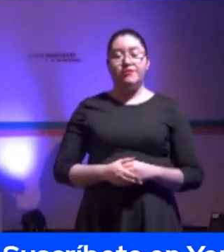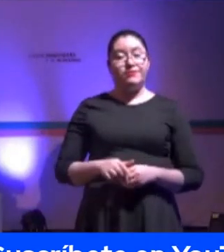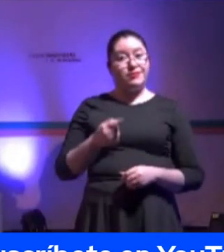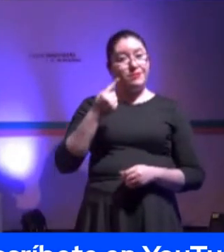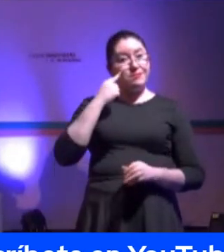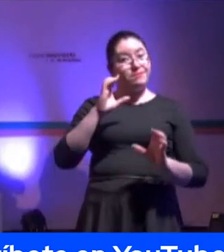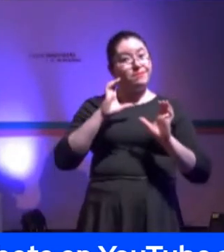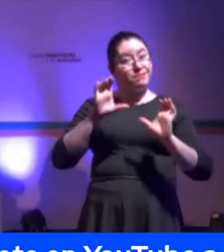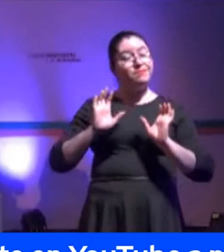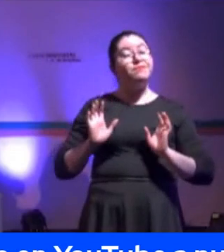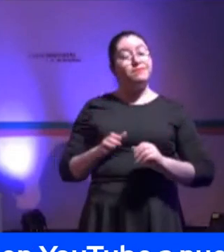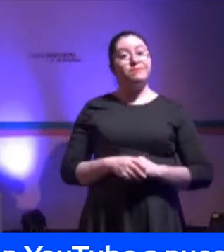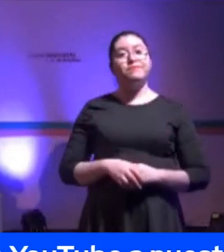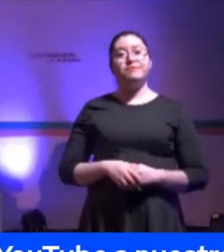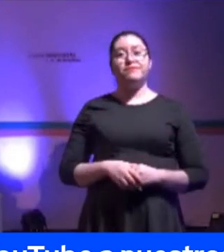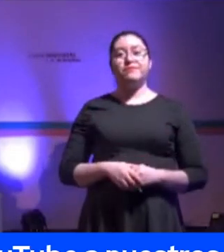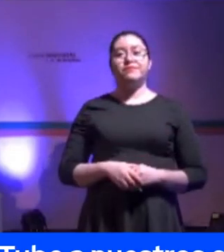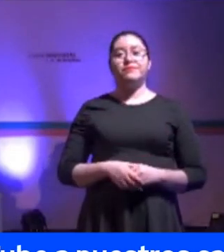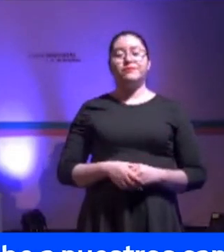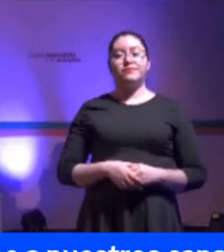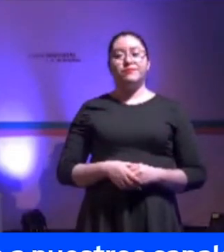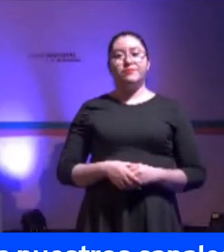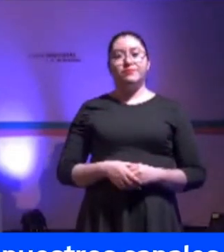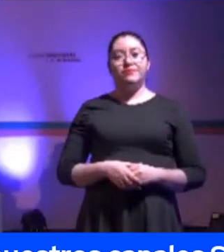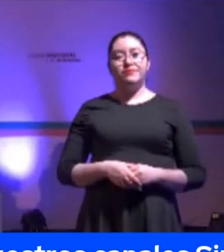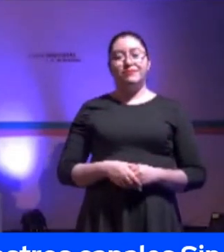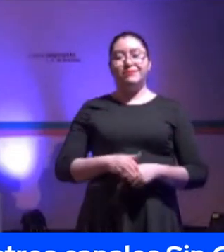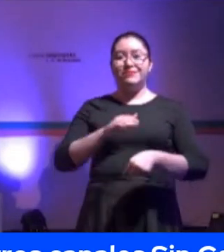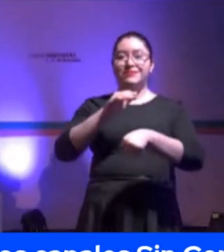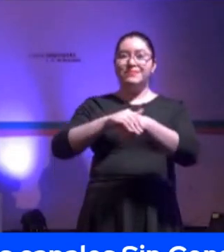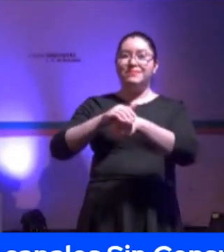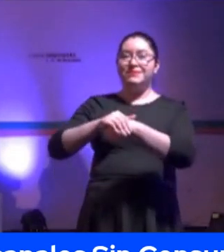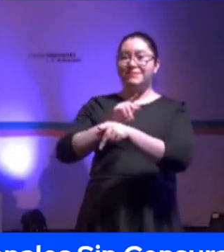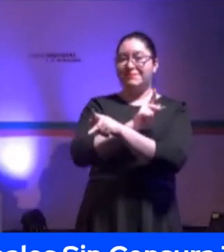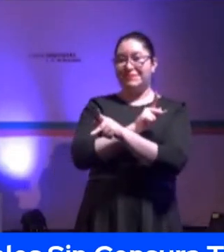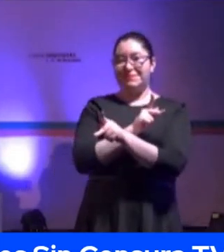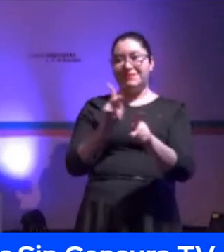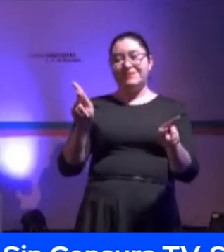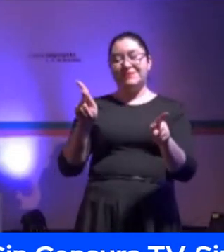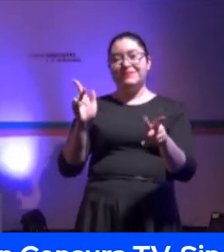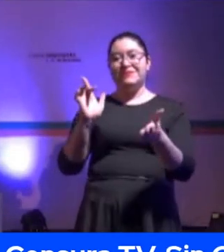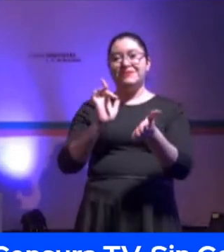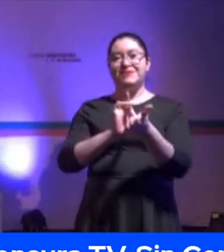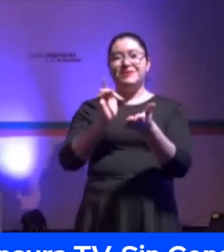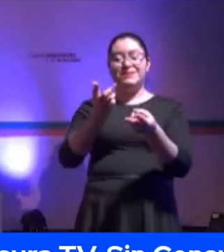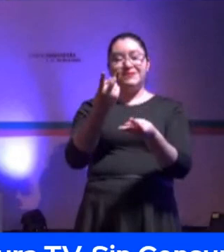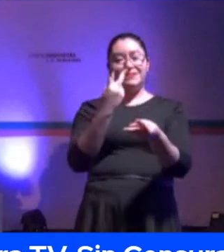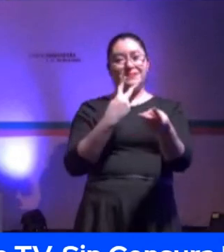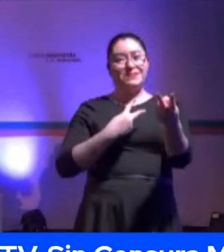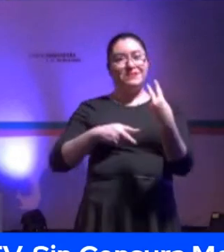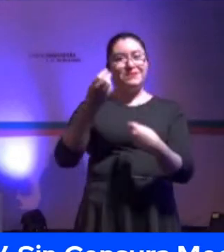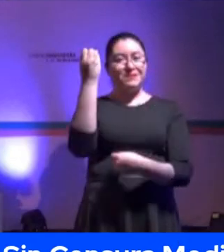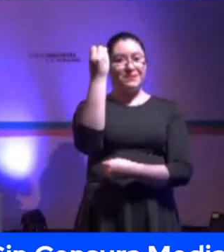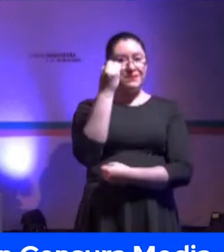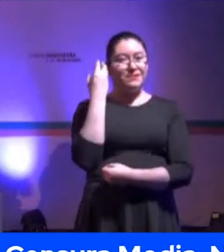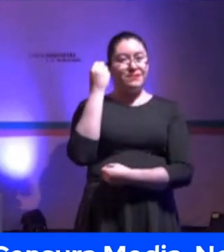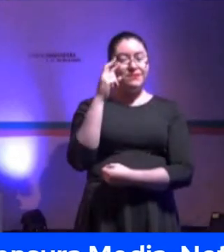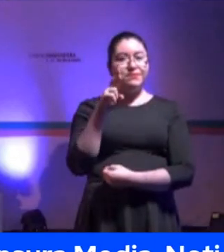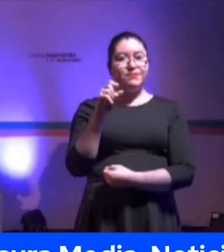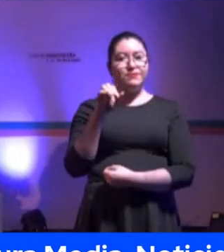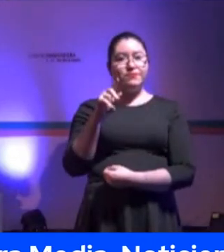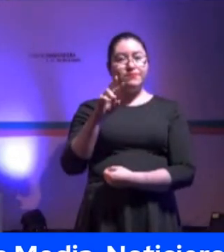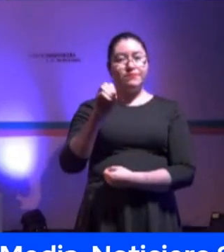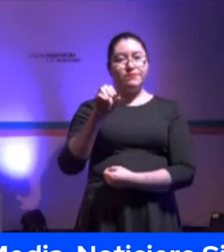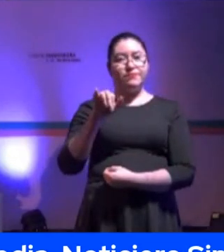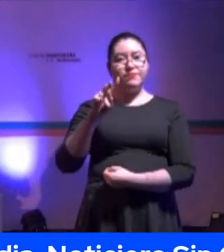Ojo, ¿eh? Bueno. Tenemos a Noroña. Pues, amigas y amigos, les agradecemos mucho su presencia en el foro Rosario Ibarra